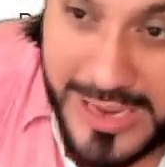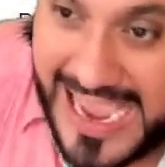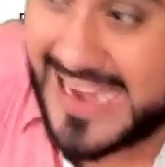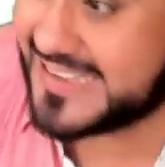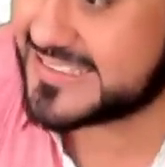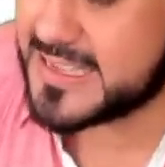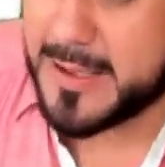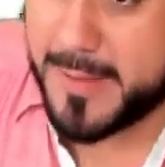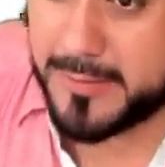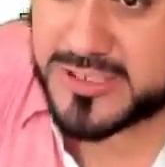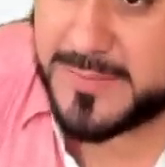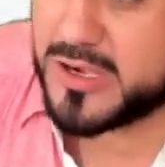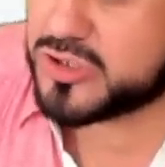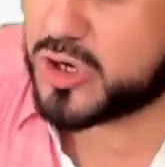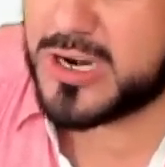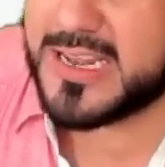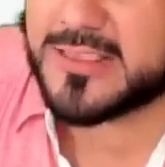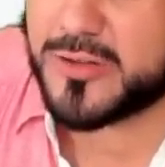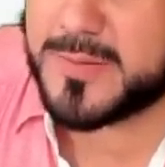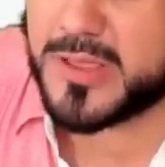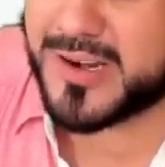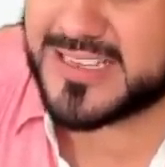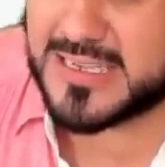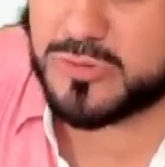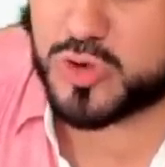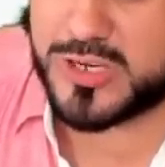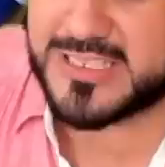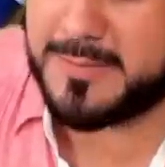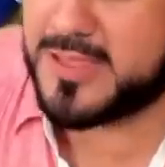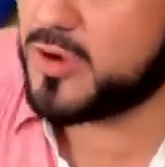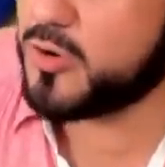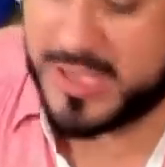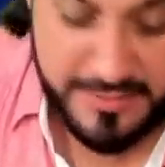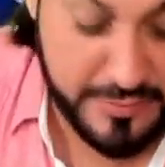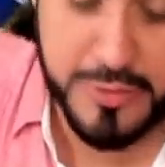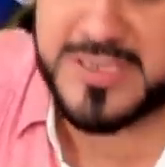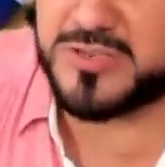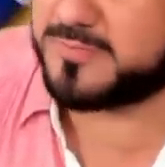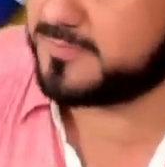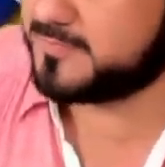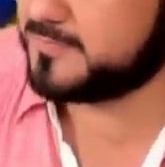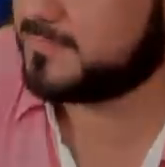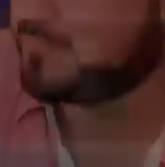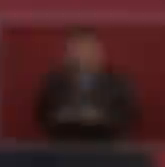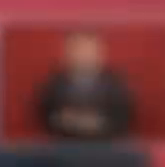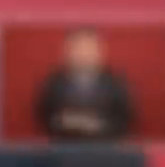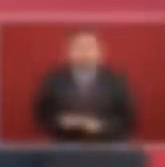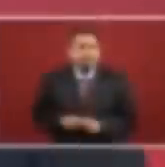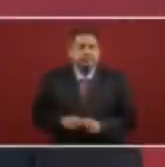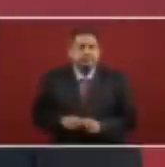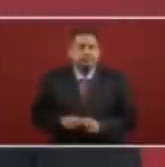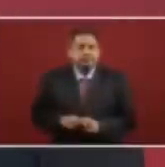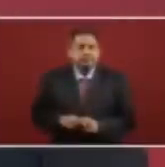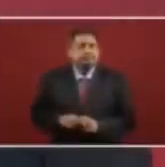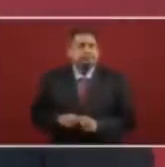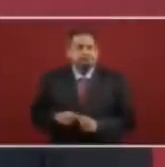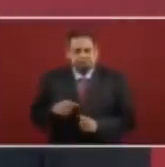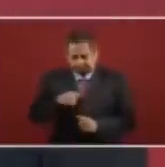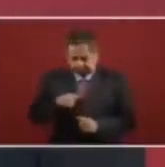vulgares vámonos amigos con el intro del vídeo y regresamos con esta vídeo información tengo